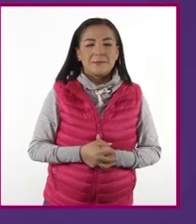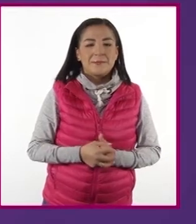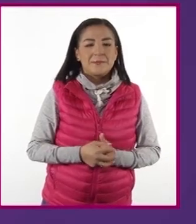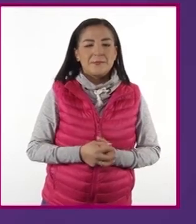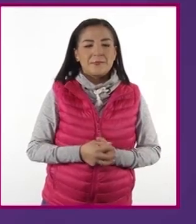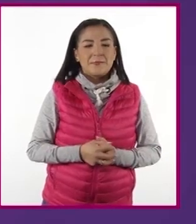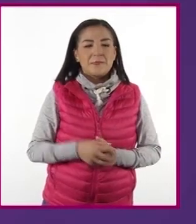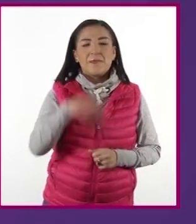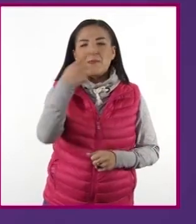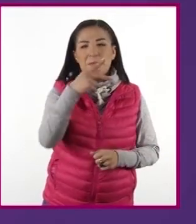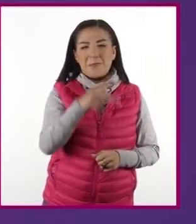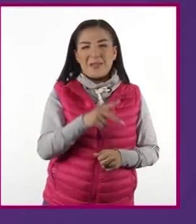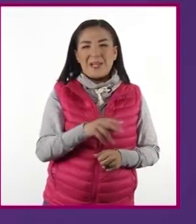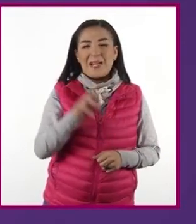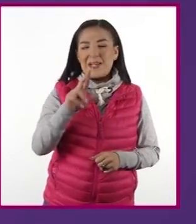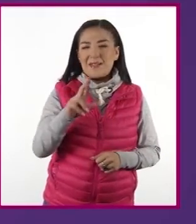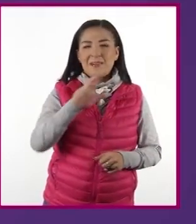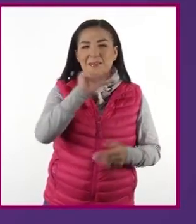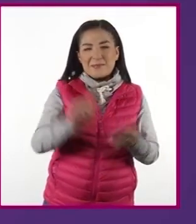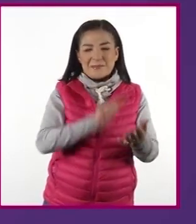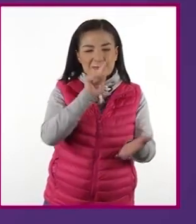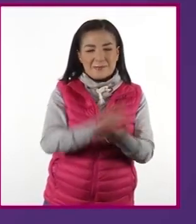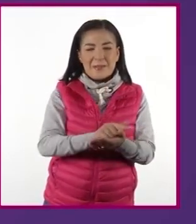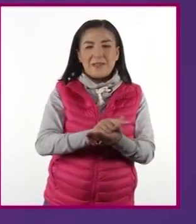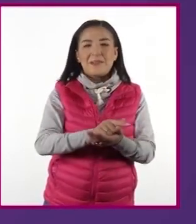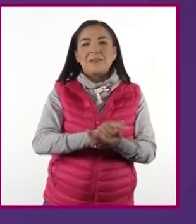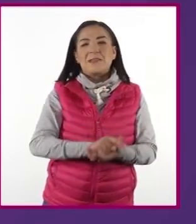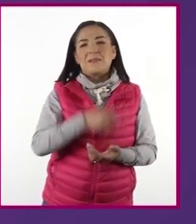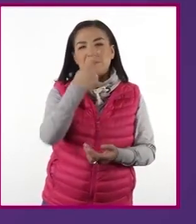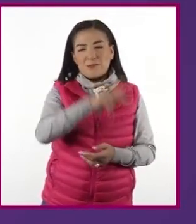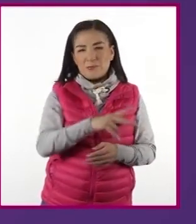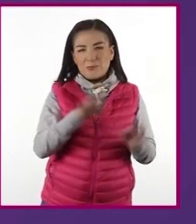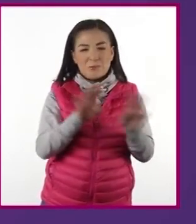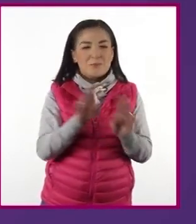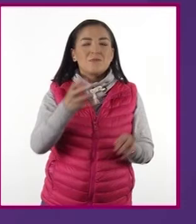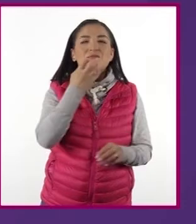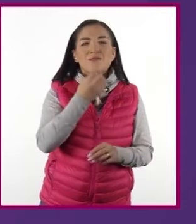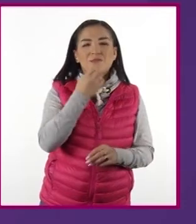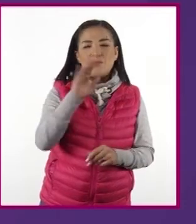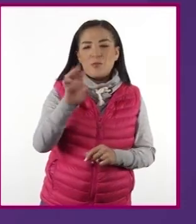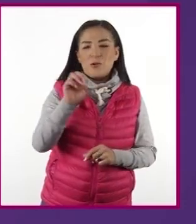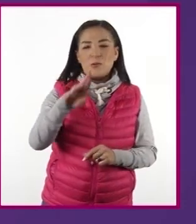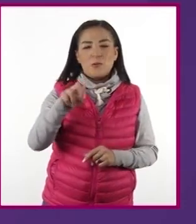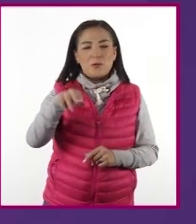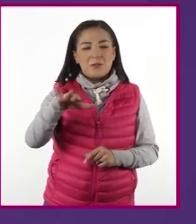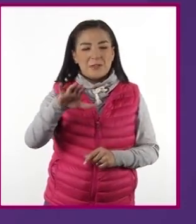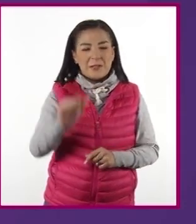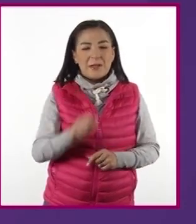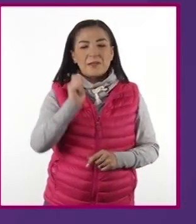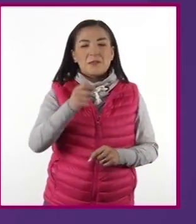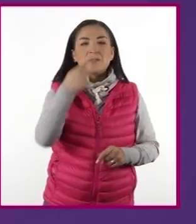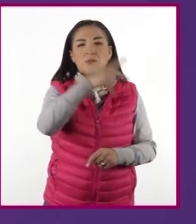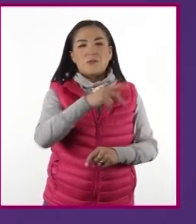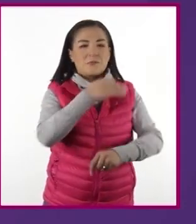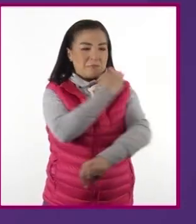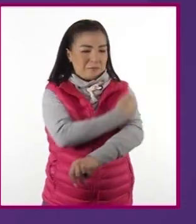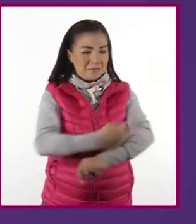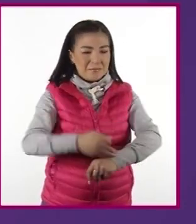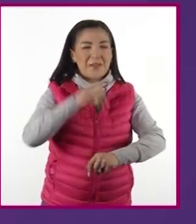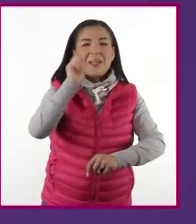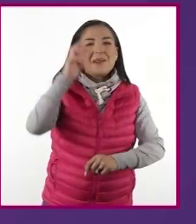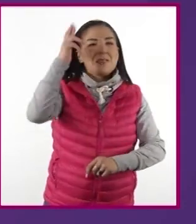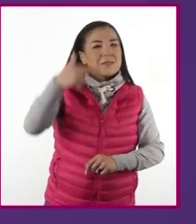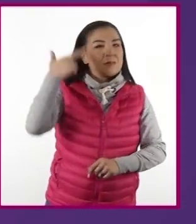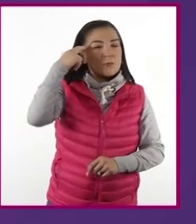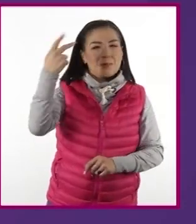Las reformas borbónicas en el siglo XVIII se refieren a las reformas llevadas a cabo por la familia reinante